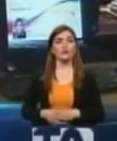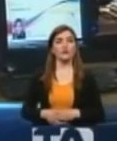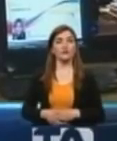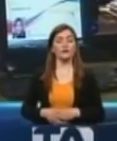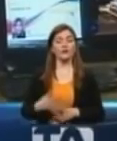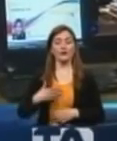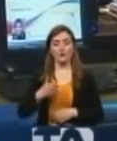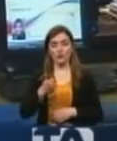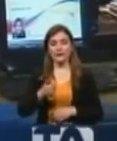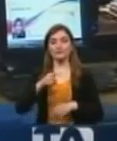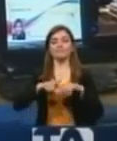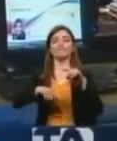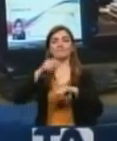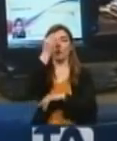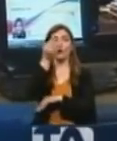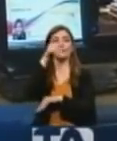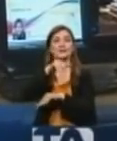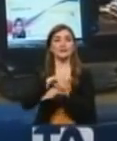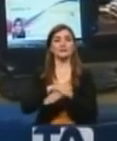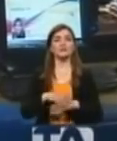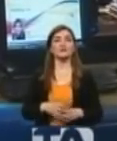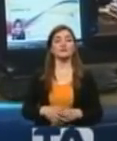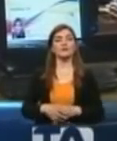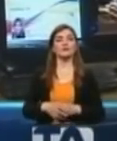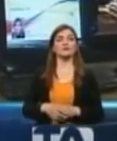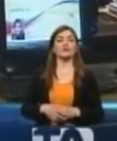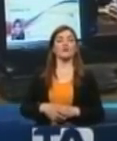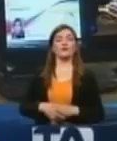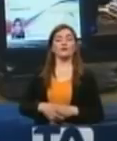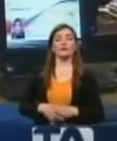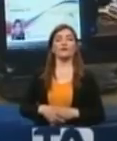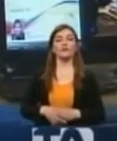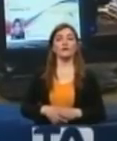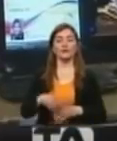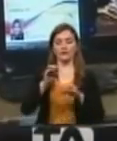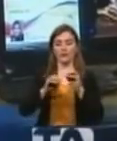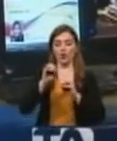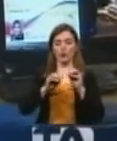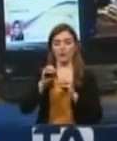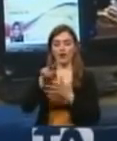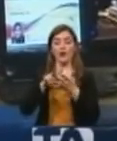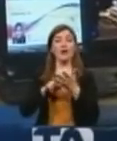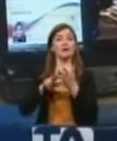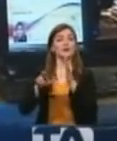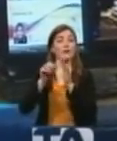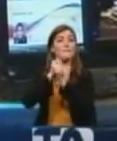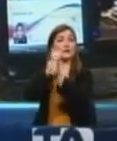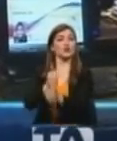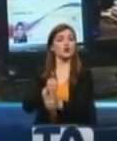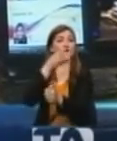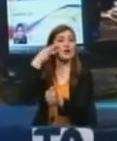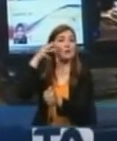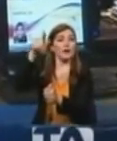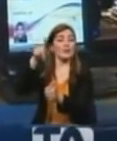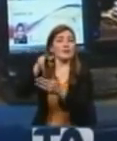¿Qué tal, Giselle, amigos? ¿Cómo están? Muy buenas tardes. Y bueno, a esta hora se está leyendo el informe de segundo debate de la ley amazónica y en pocos minutos